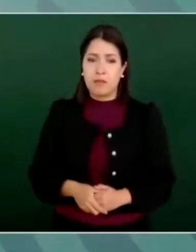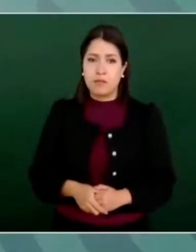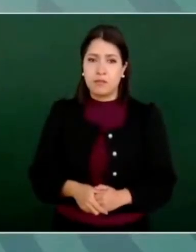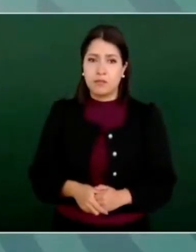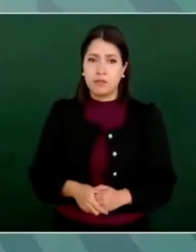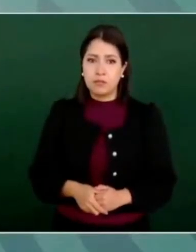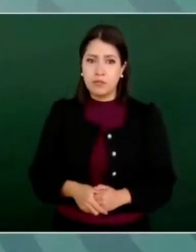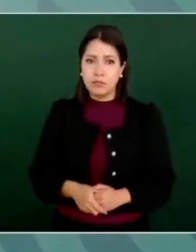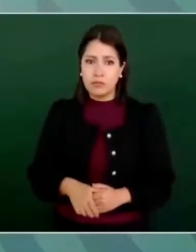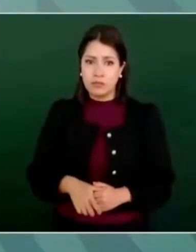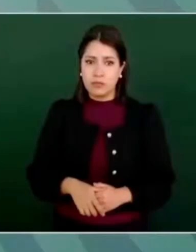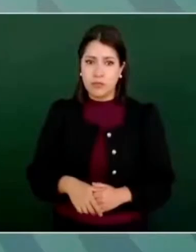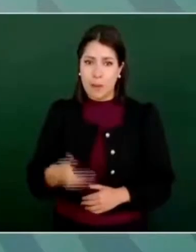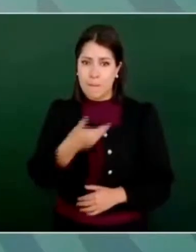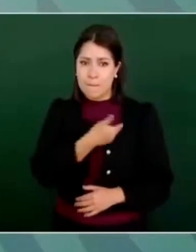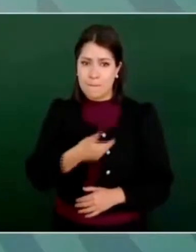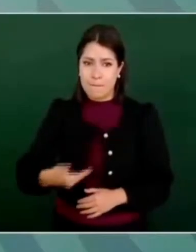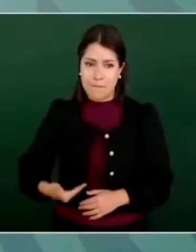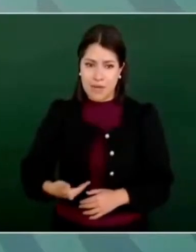Lincoln